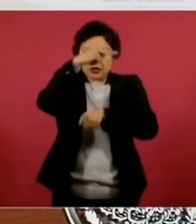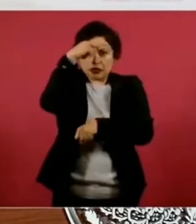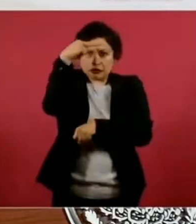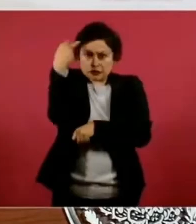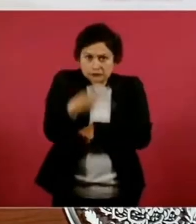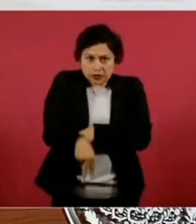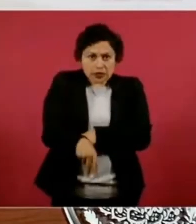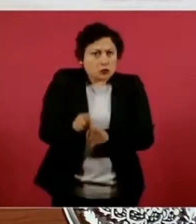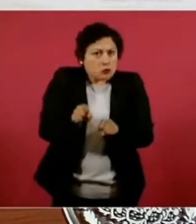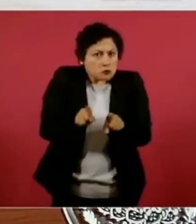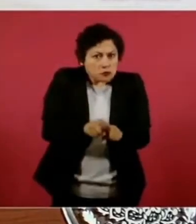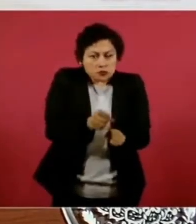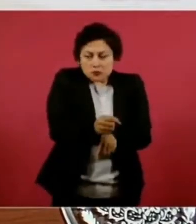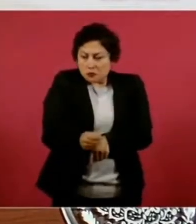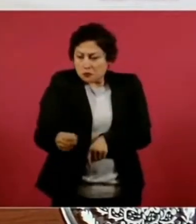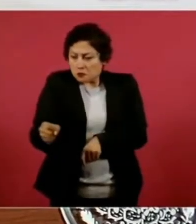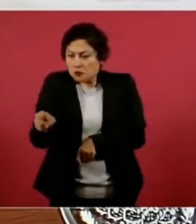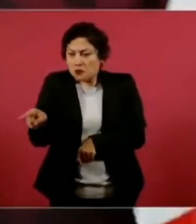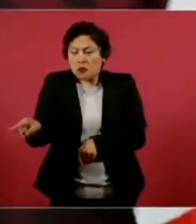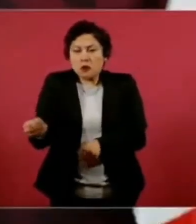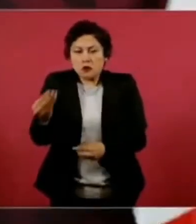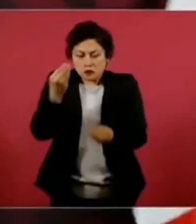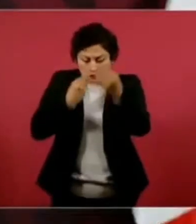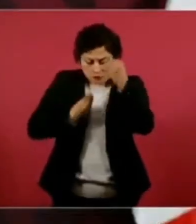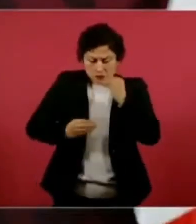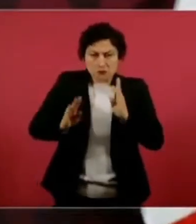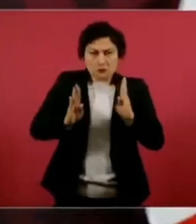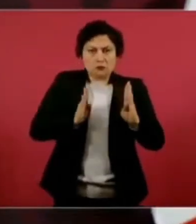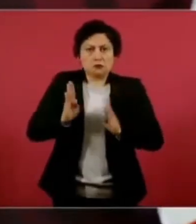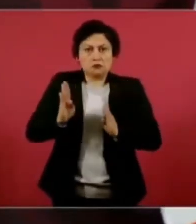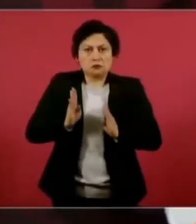y que el ejército